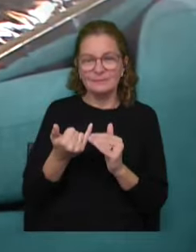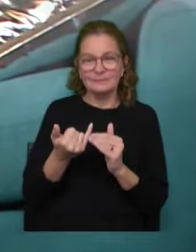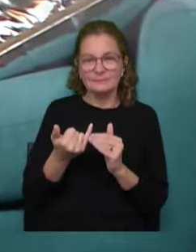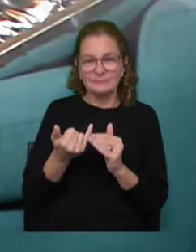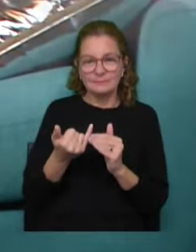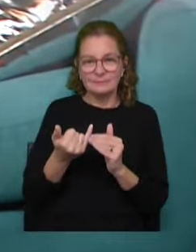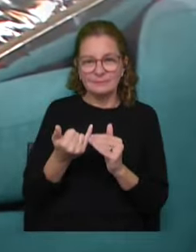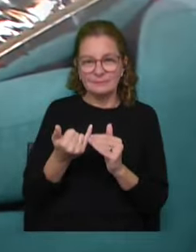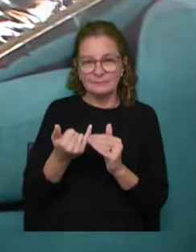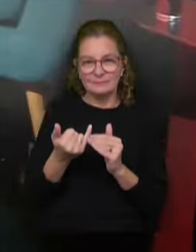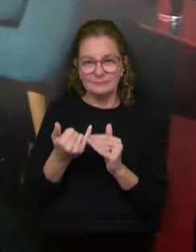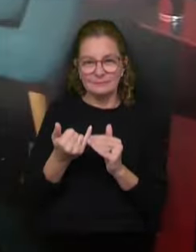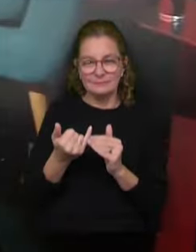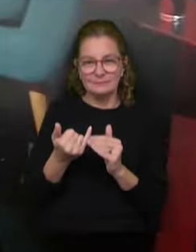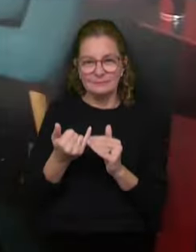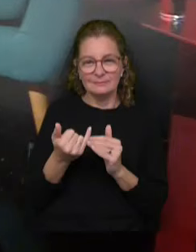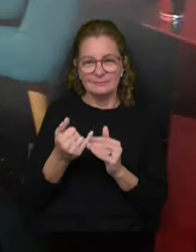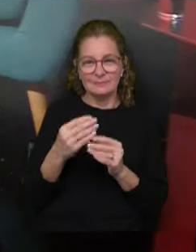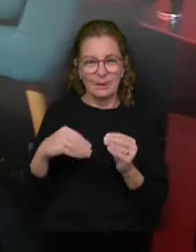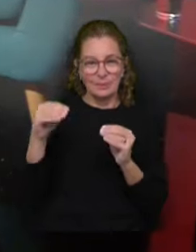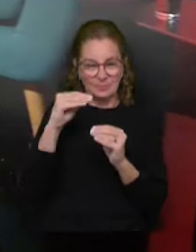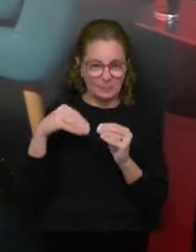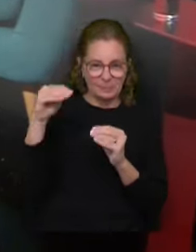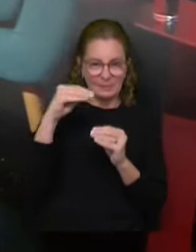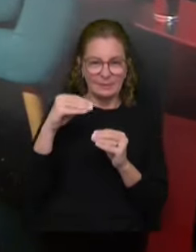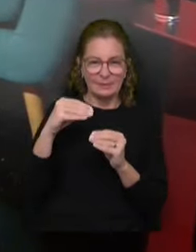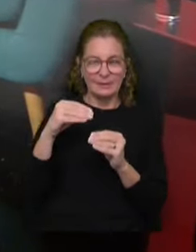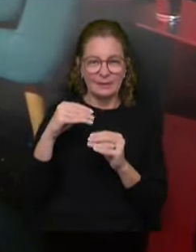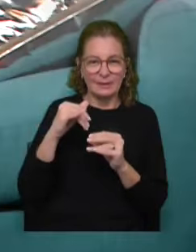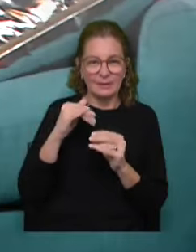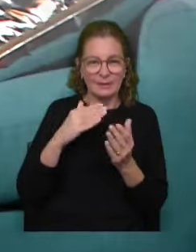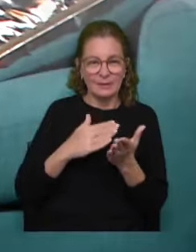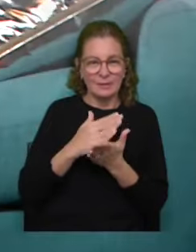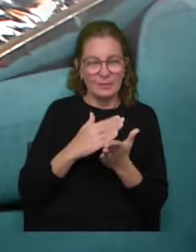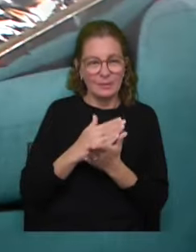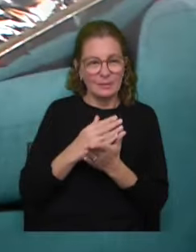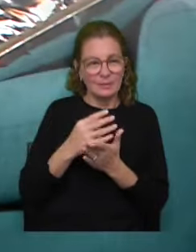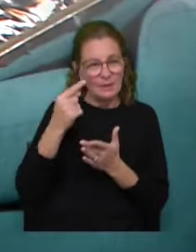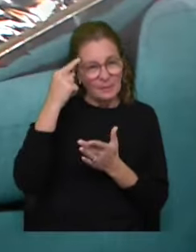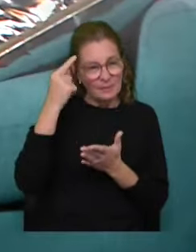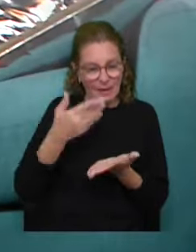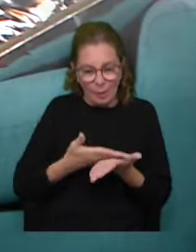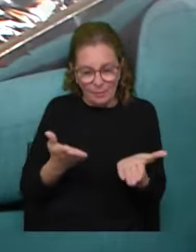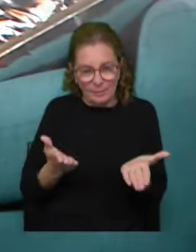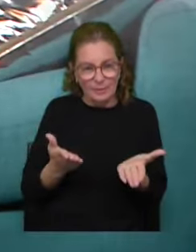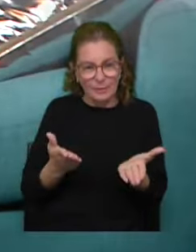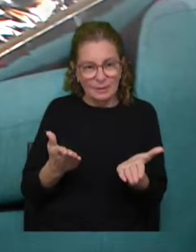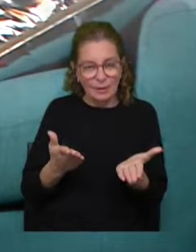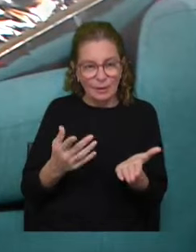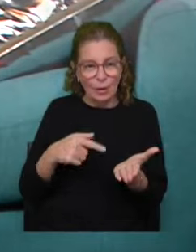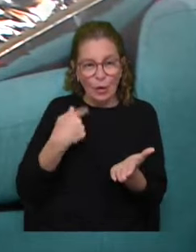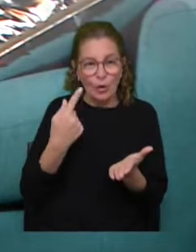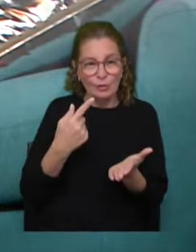Y se la sube Dona, ¿viste? No, claro, se piensa siempre en el en vivo. ¿Cómo vamos a representar esto con nuestra